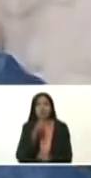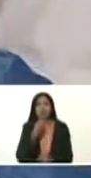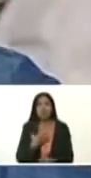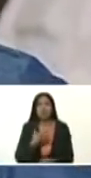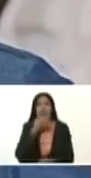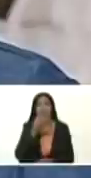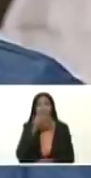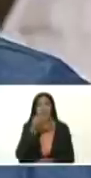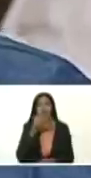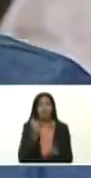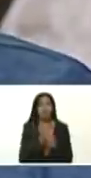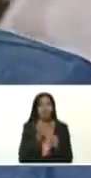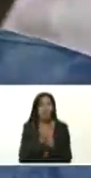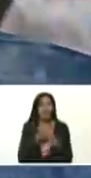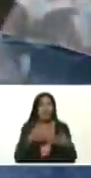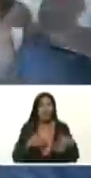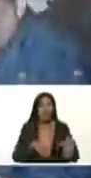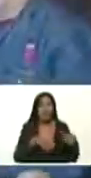Guayana.